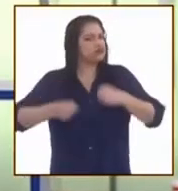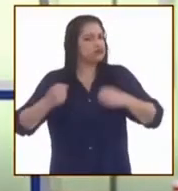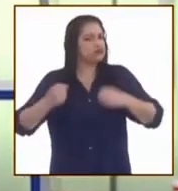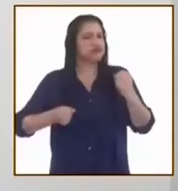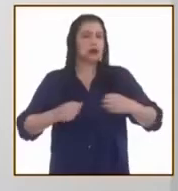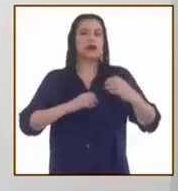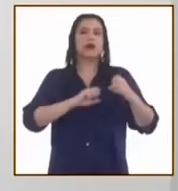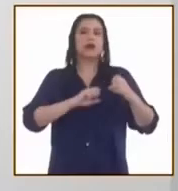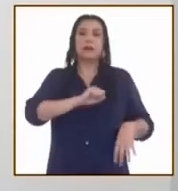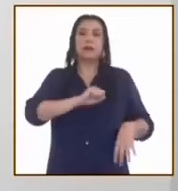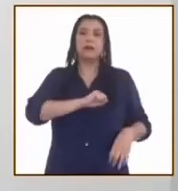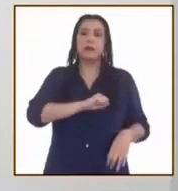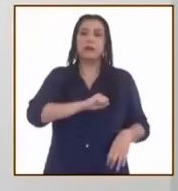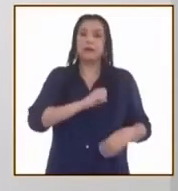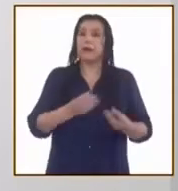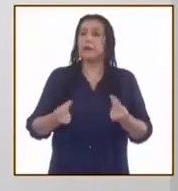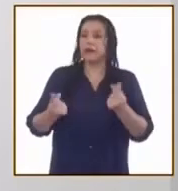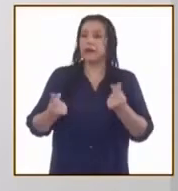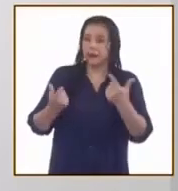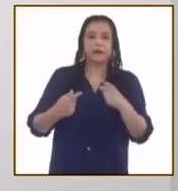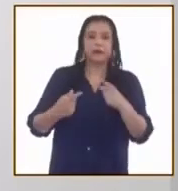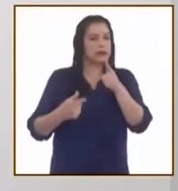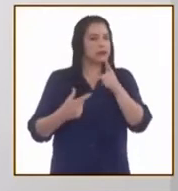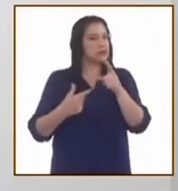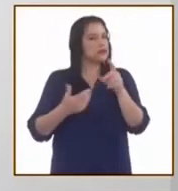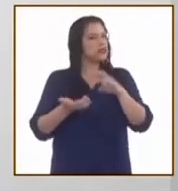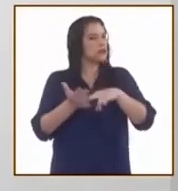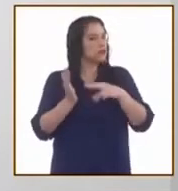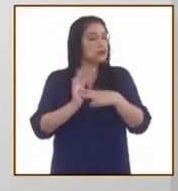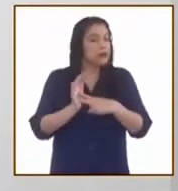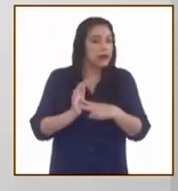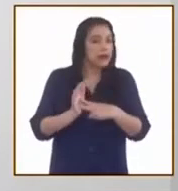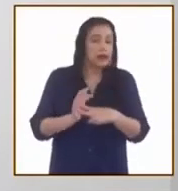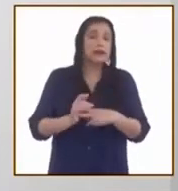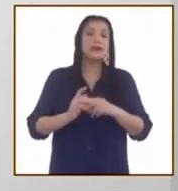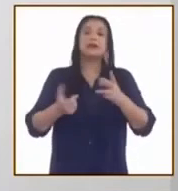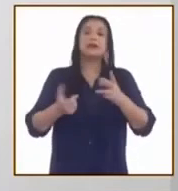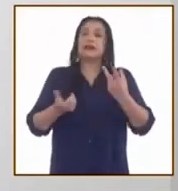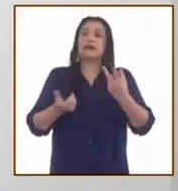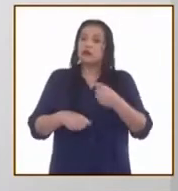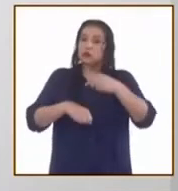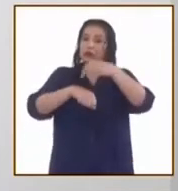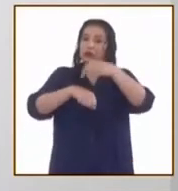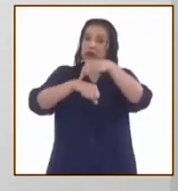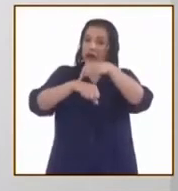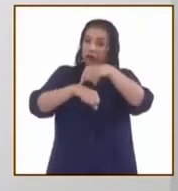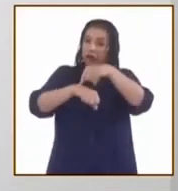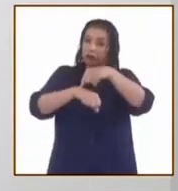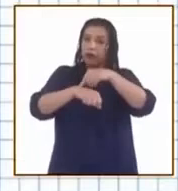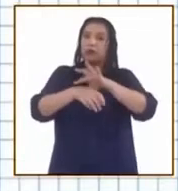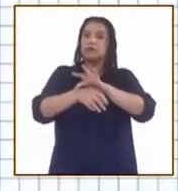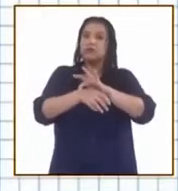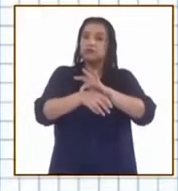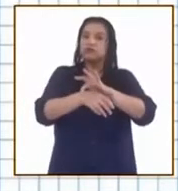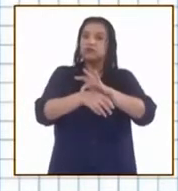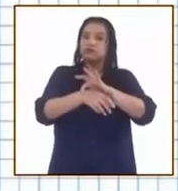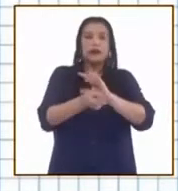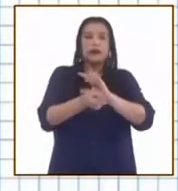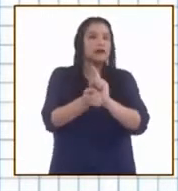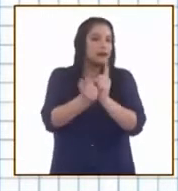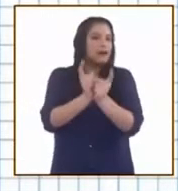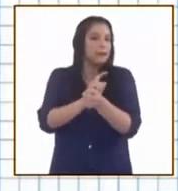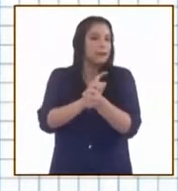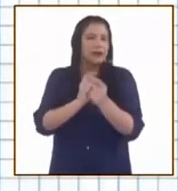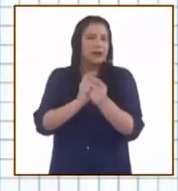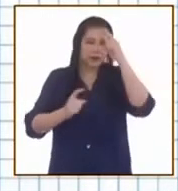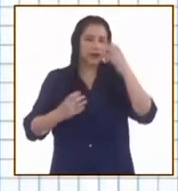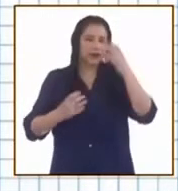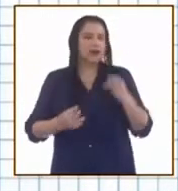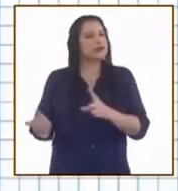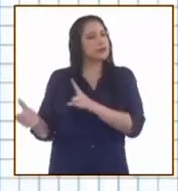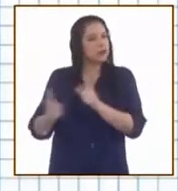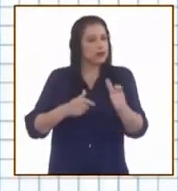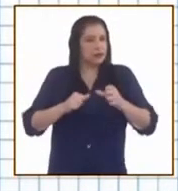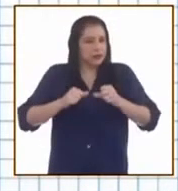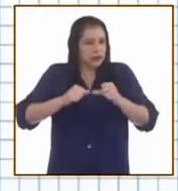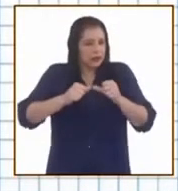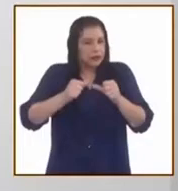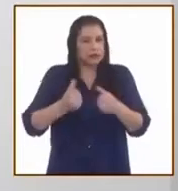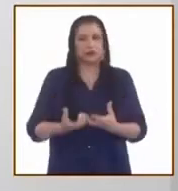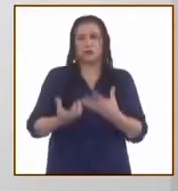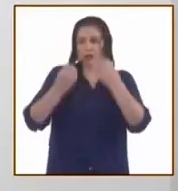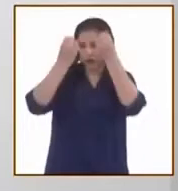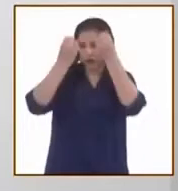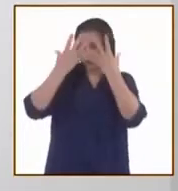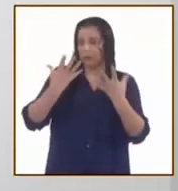más rápido. Es correcto. Eso significa que tu frecuencia cardíaca varía. Creo que ya estamos listos para continuar la